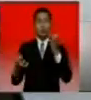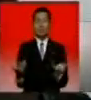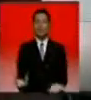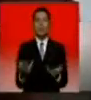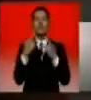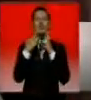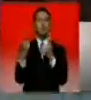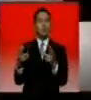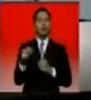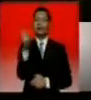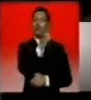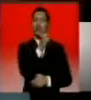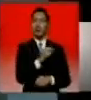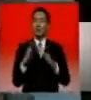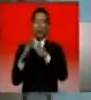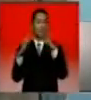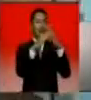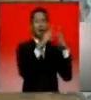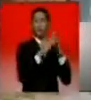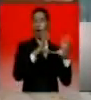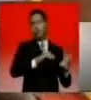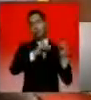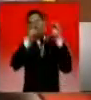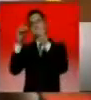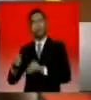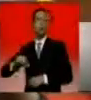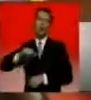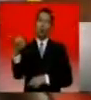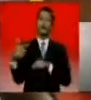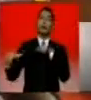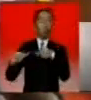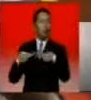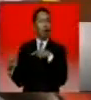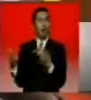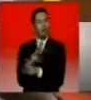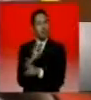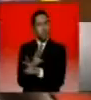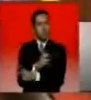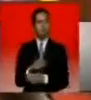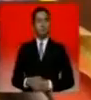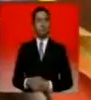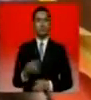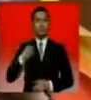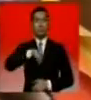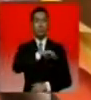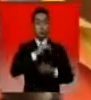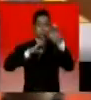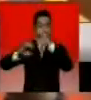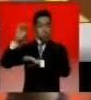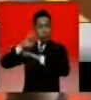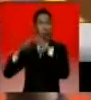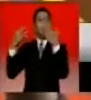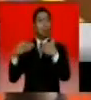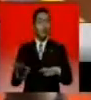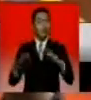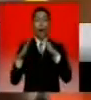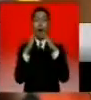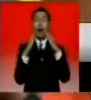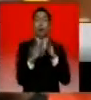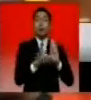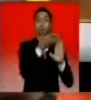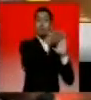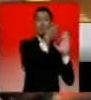una reubicación a quienes estaban en peligro. Hacer un análisis serio, que ya lo tenemos, de dónde no puede haber casas